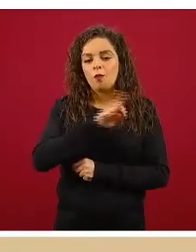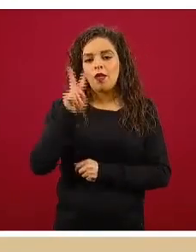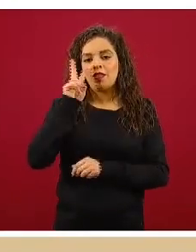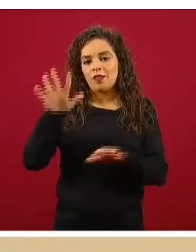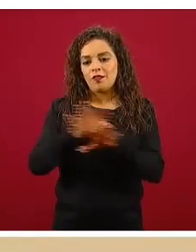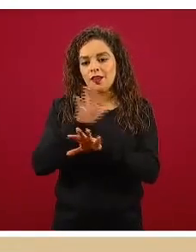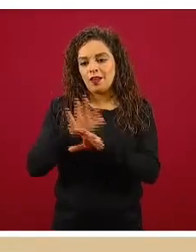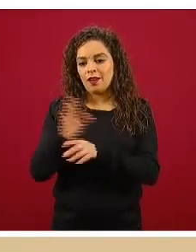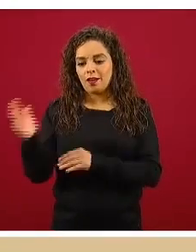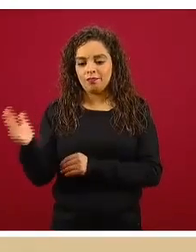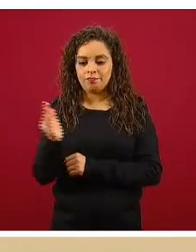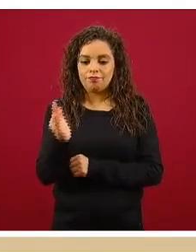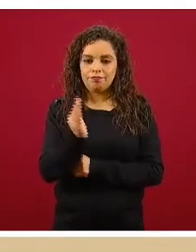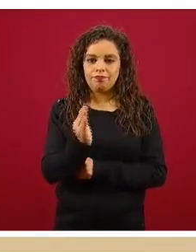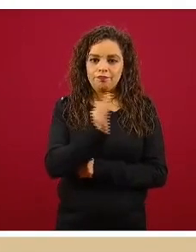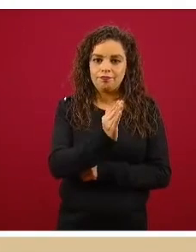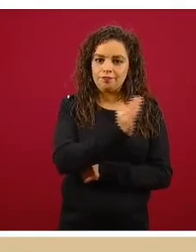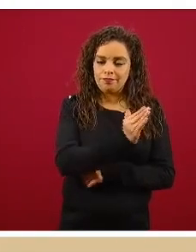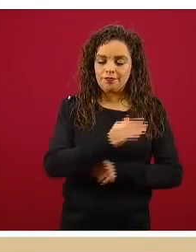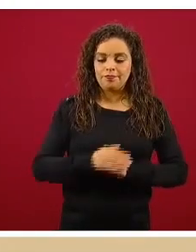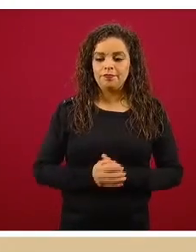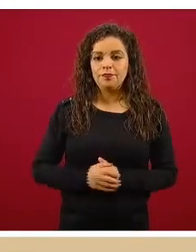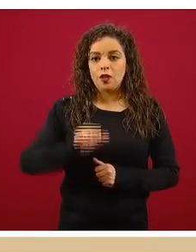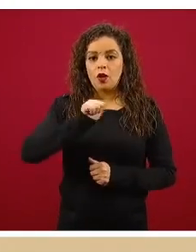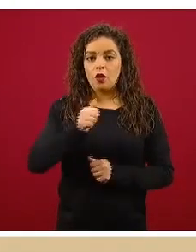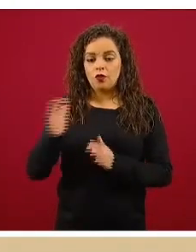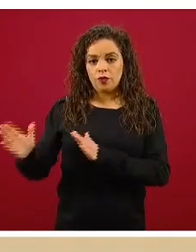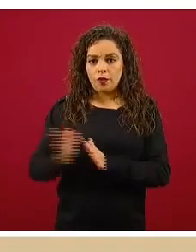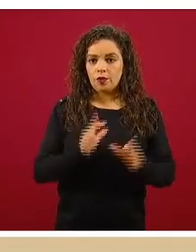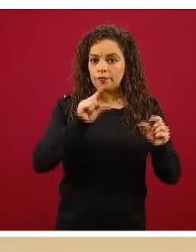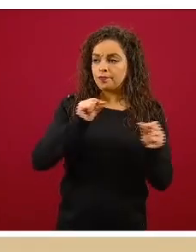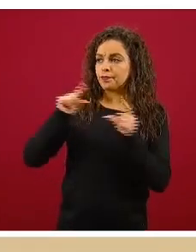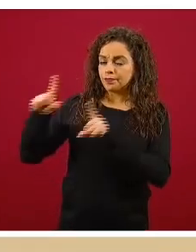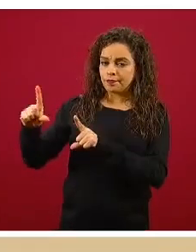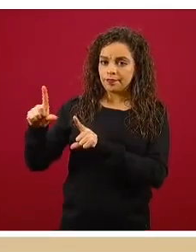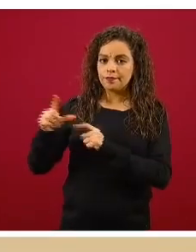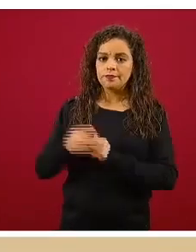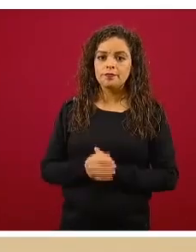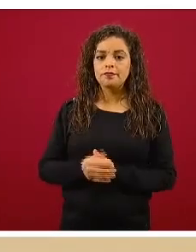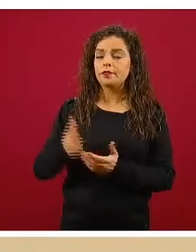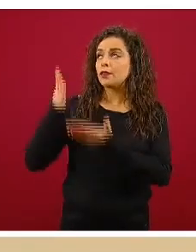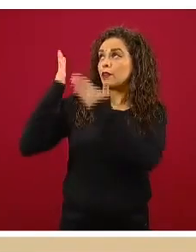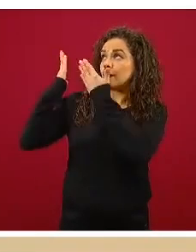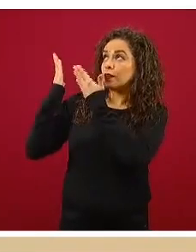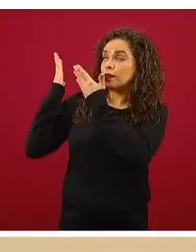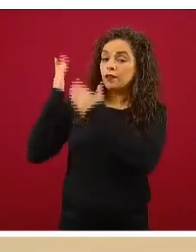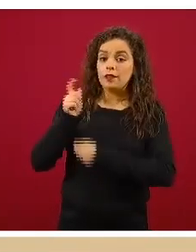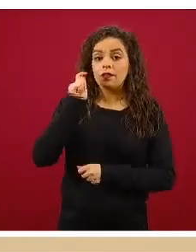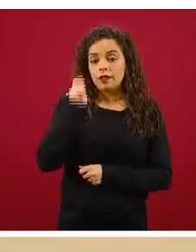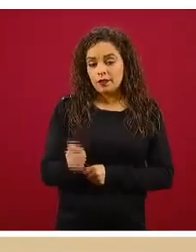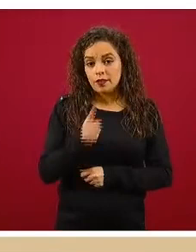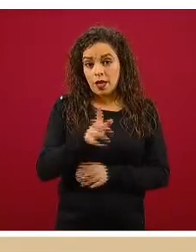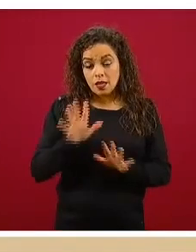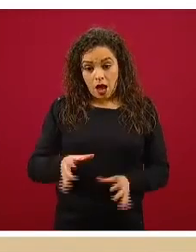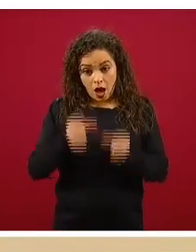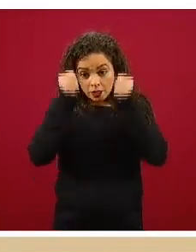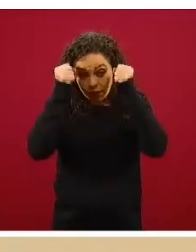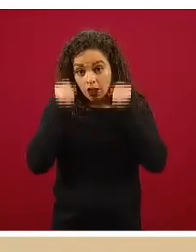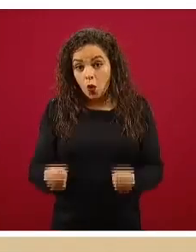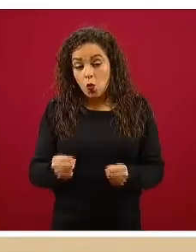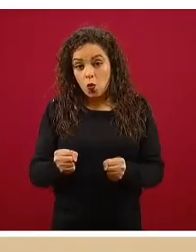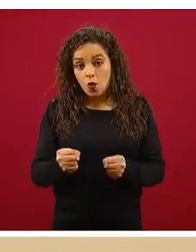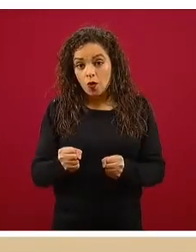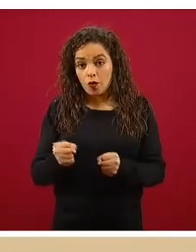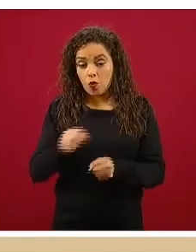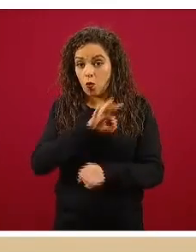la siguiente diapositiva vamos a ver ahora sí solamente la carga de casos confirmados en los últimos